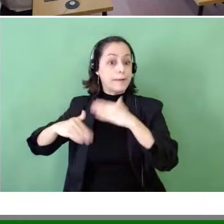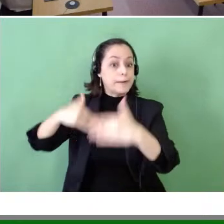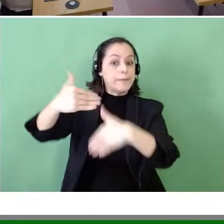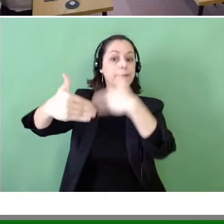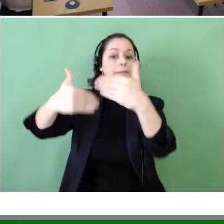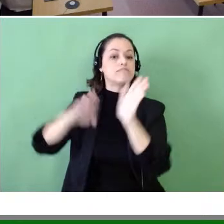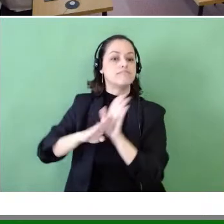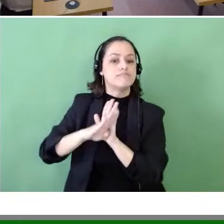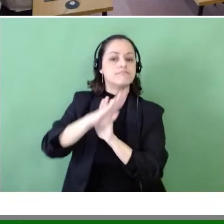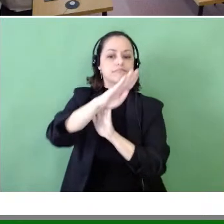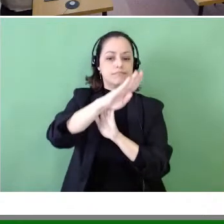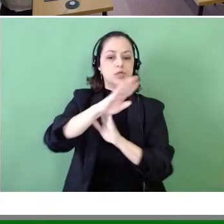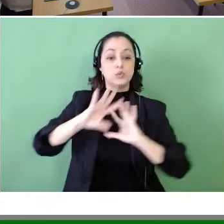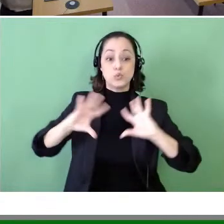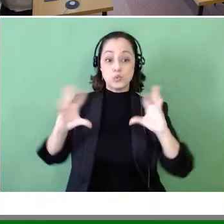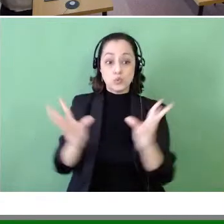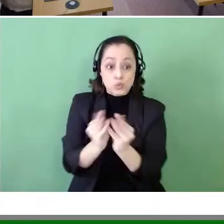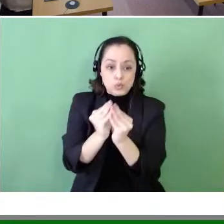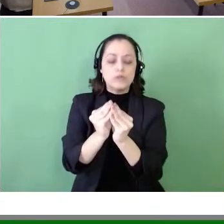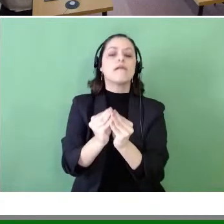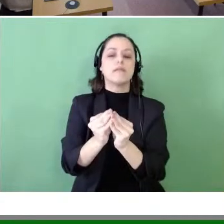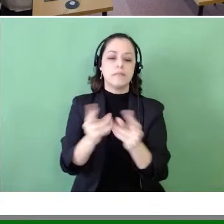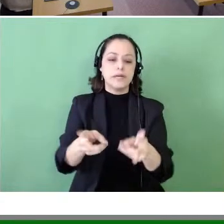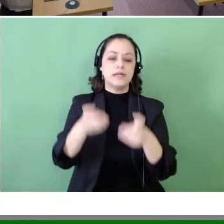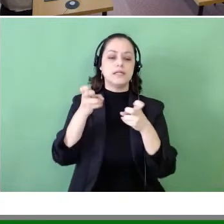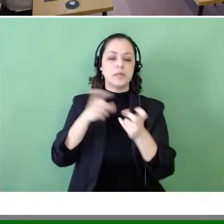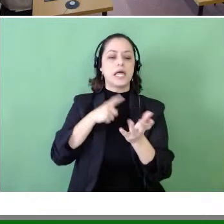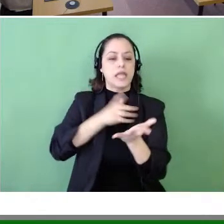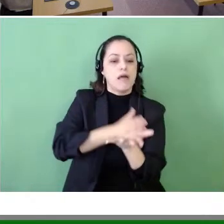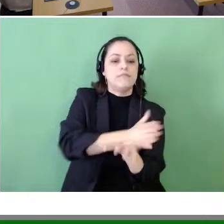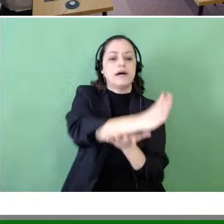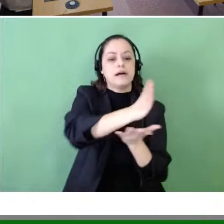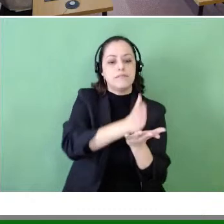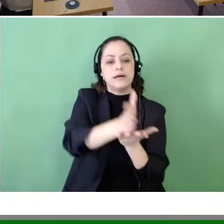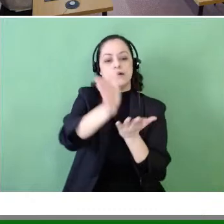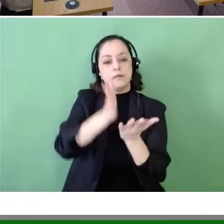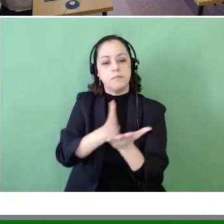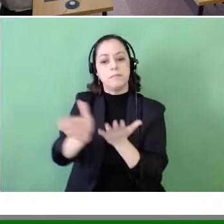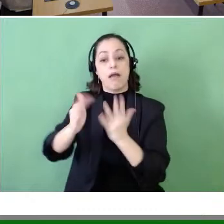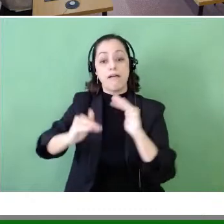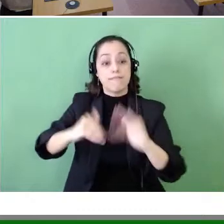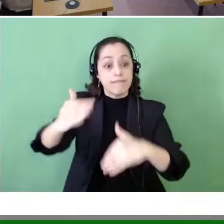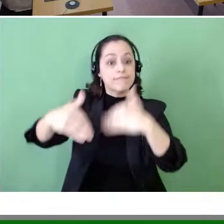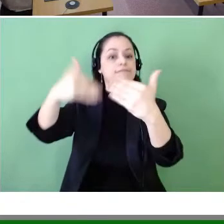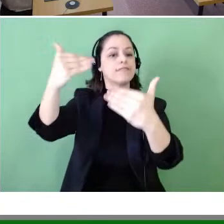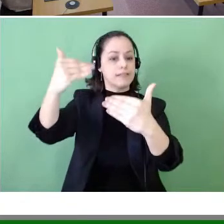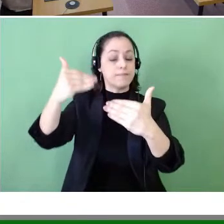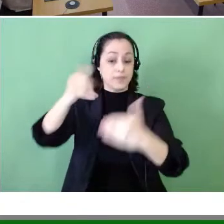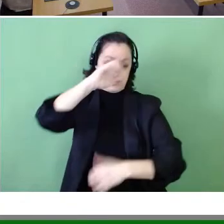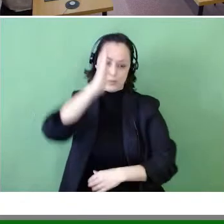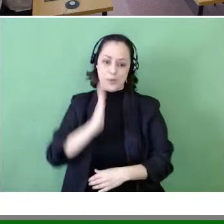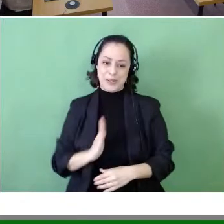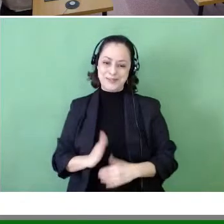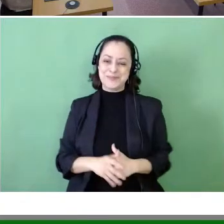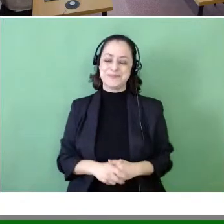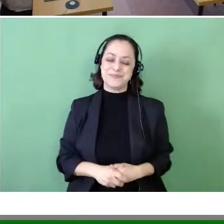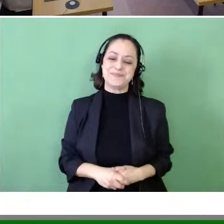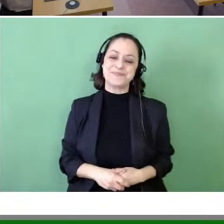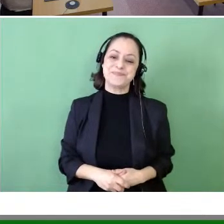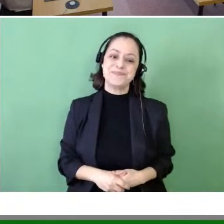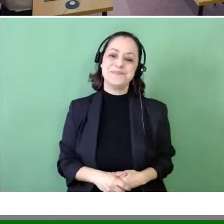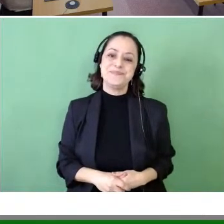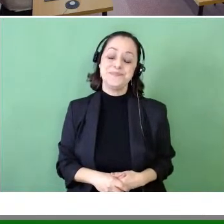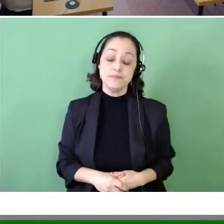esto junto, tuvimos muchos avances de profesionales en Brasil. Y